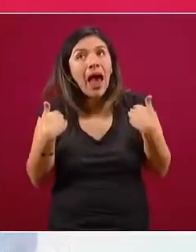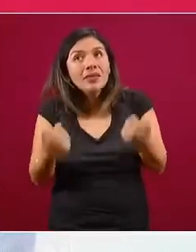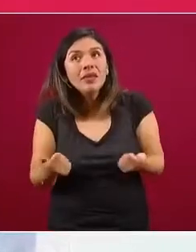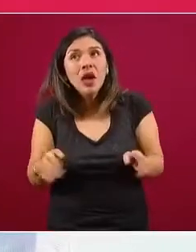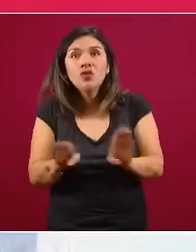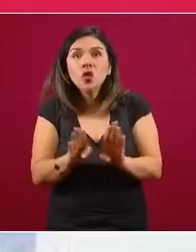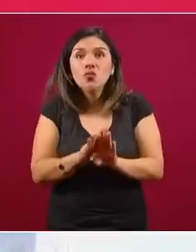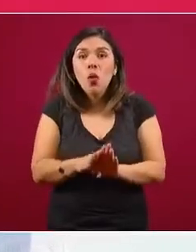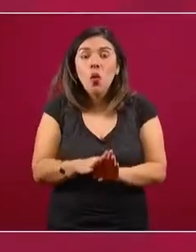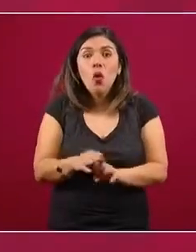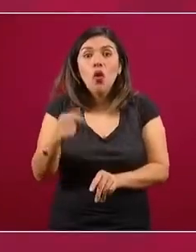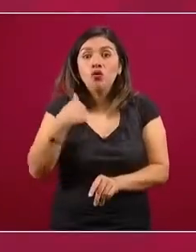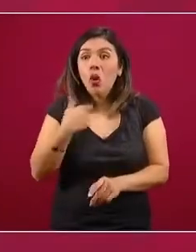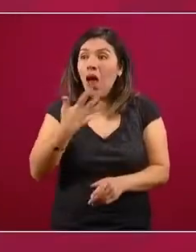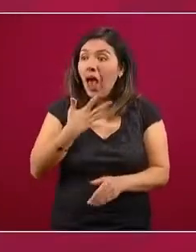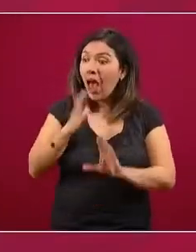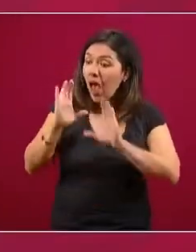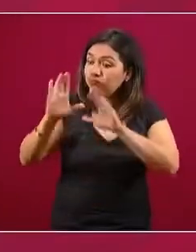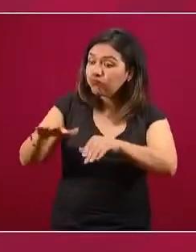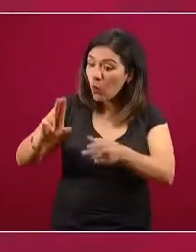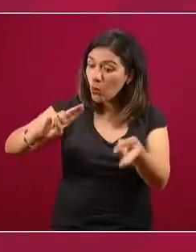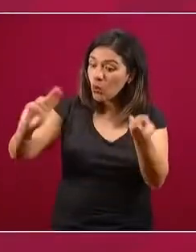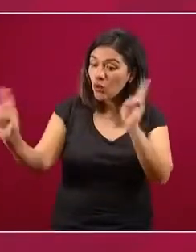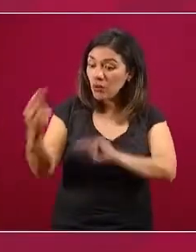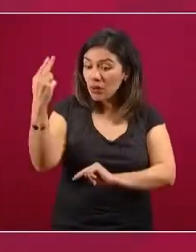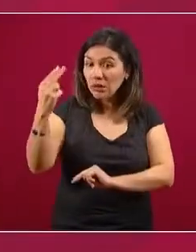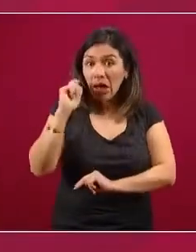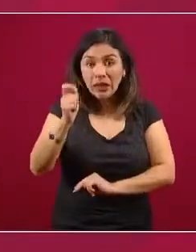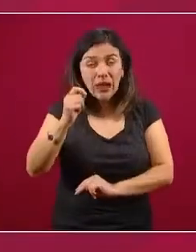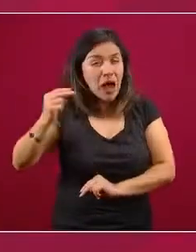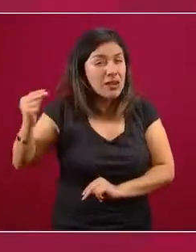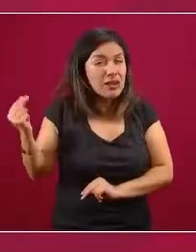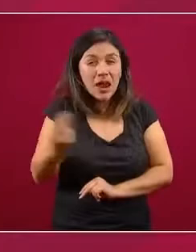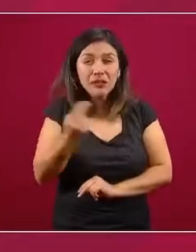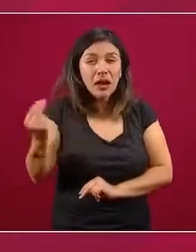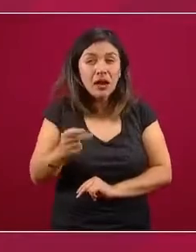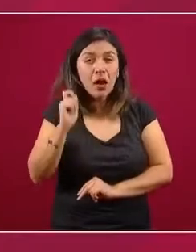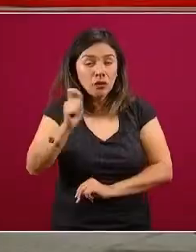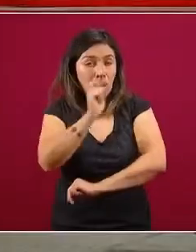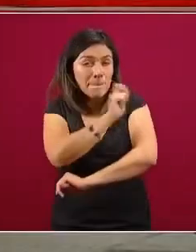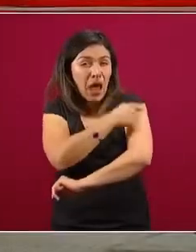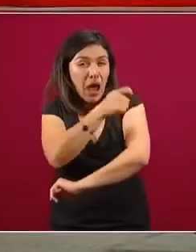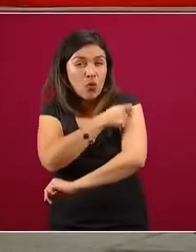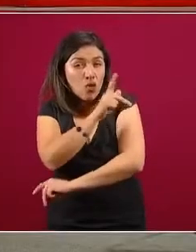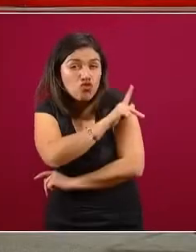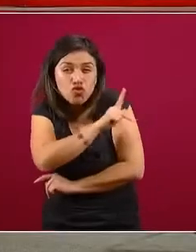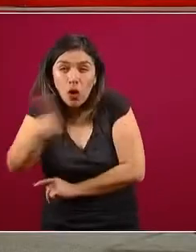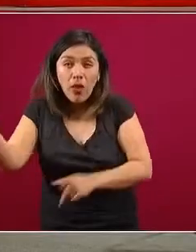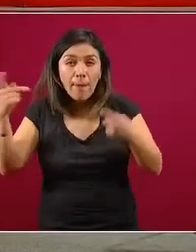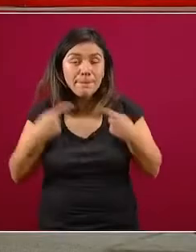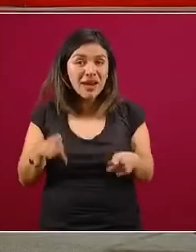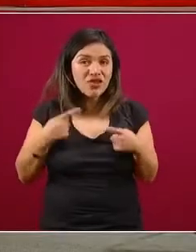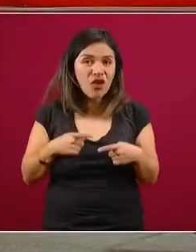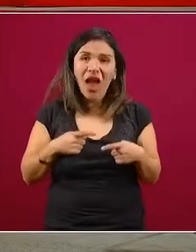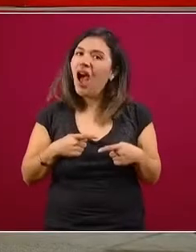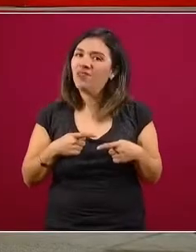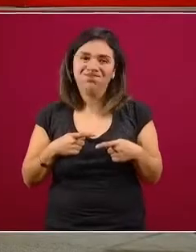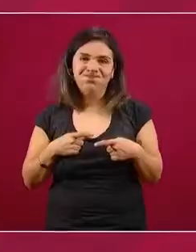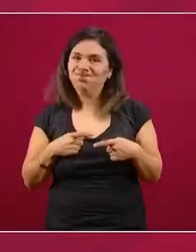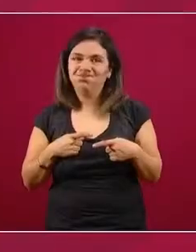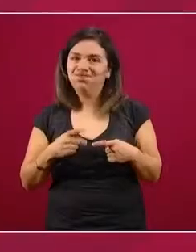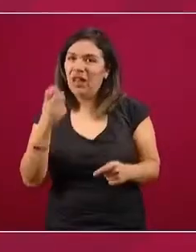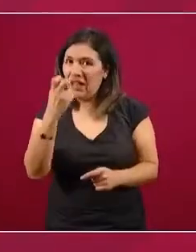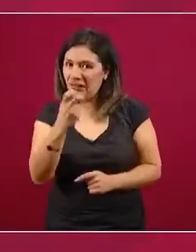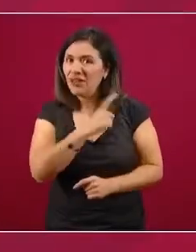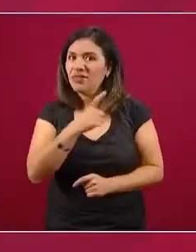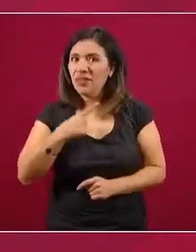el potencial acceso universal a que necesariamente se tienen que vacunar todas las personas. Esto